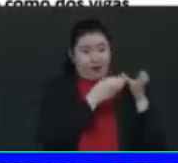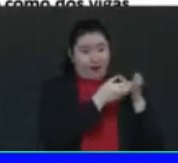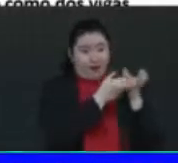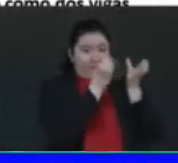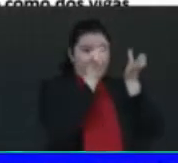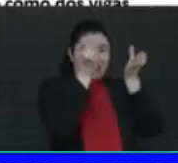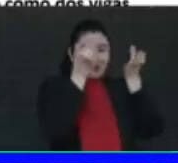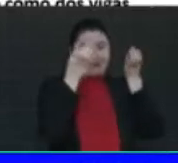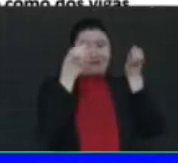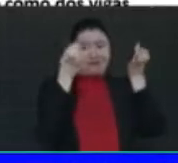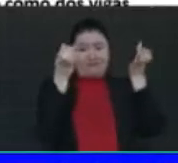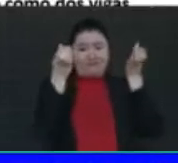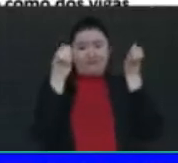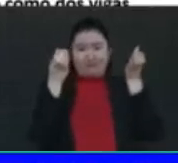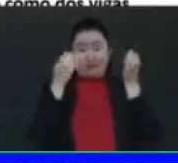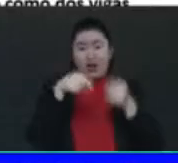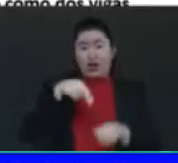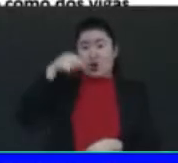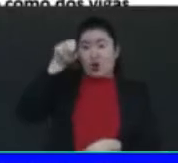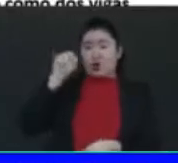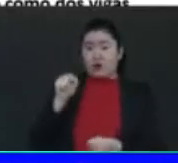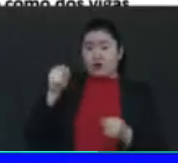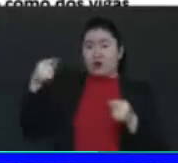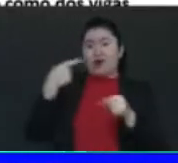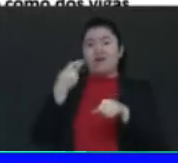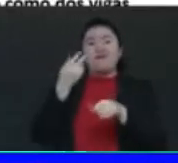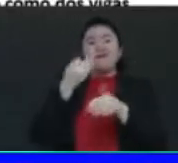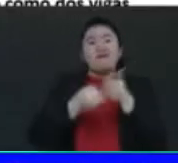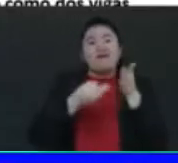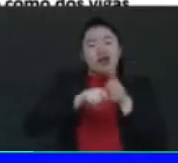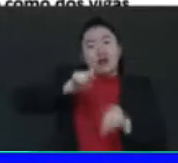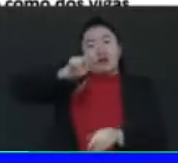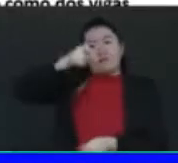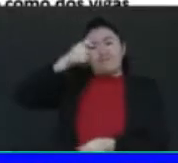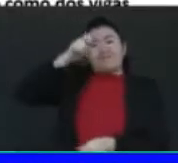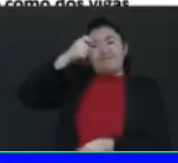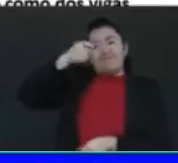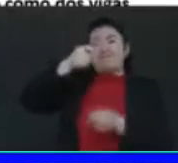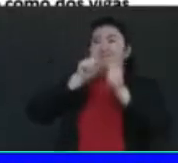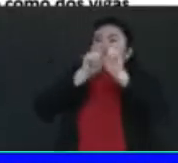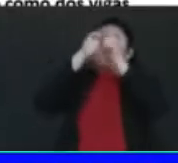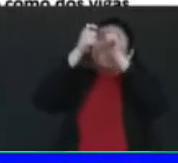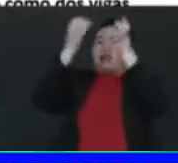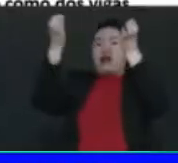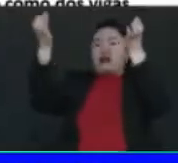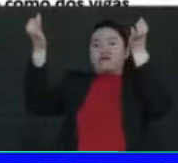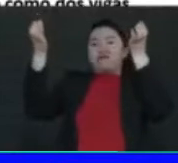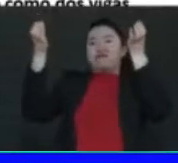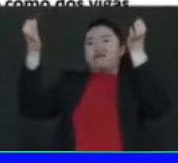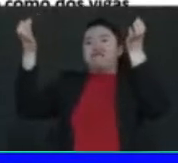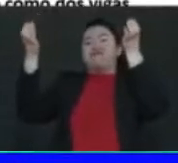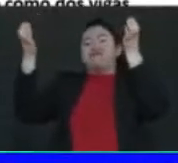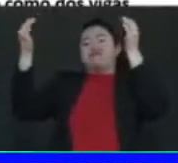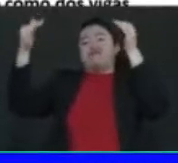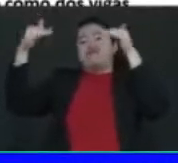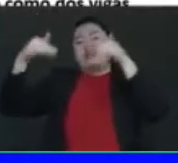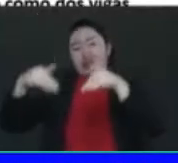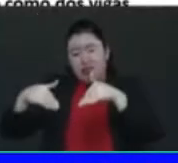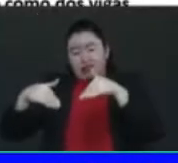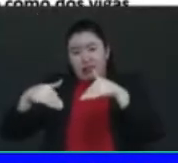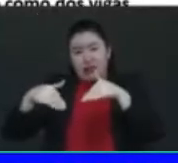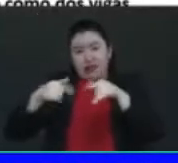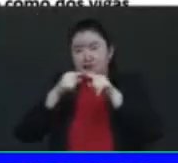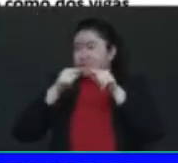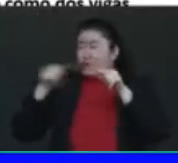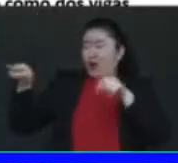sur, facilitada por la falta de pernos funcionales en una longitud significativa, lo que causó